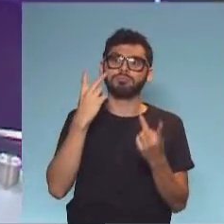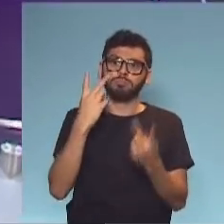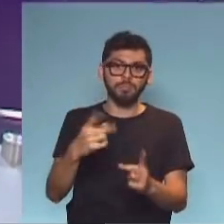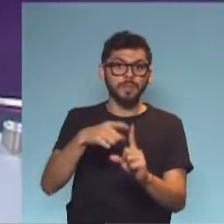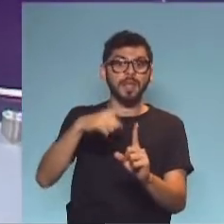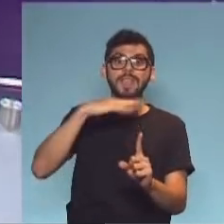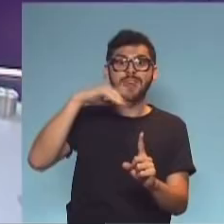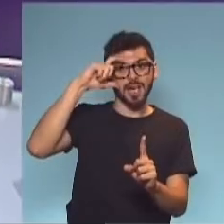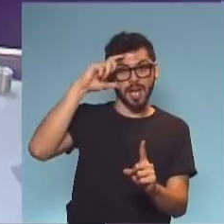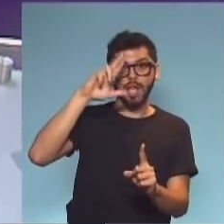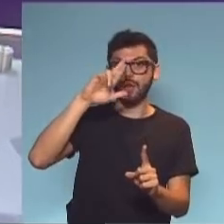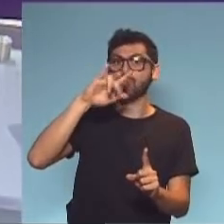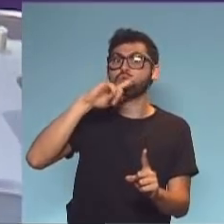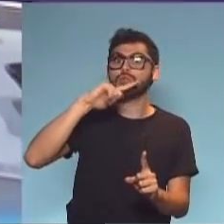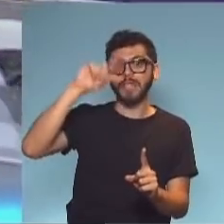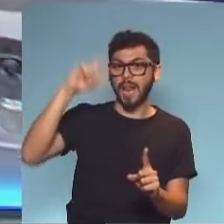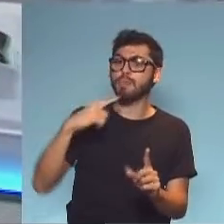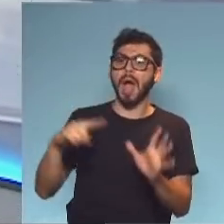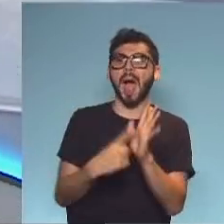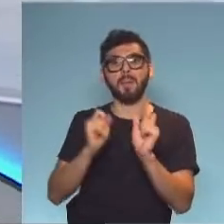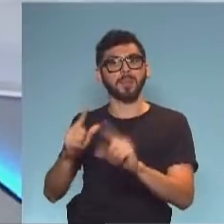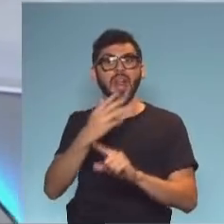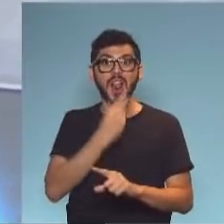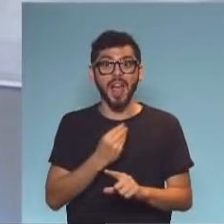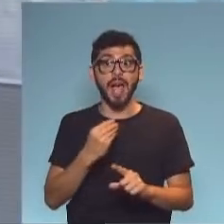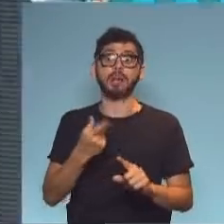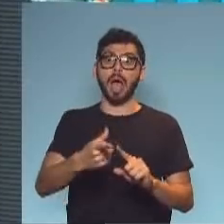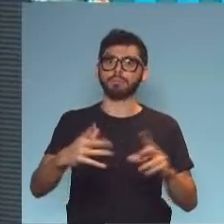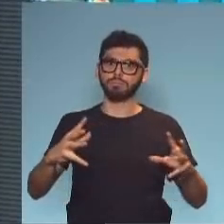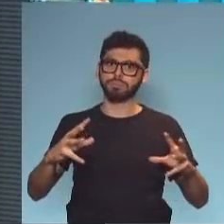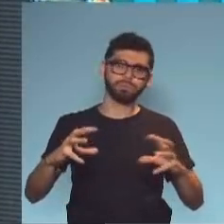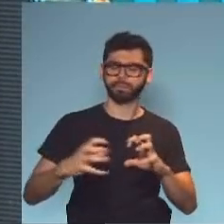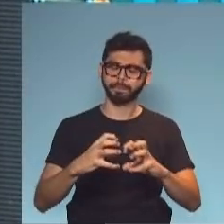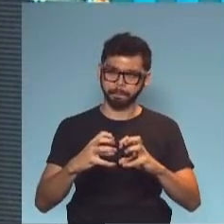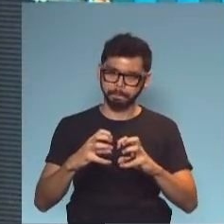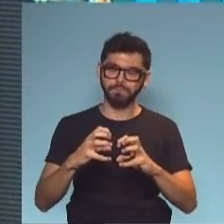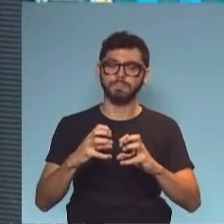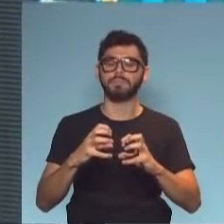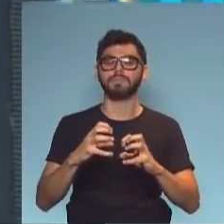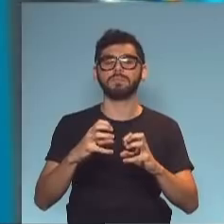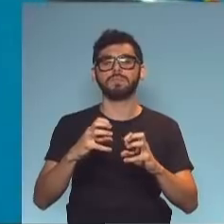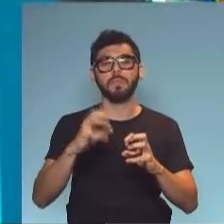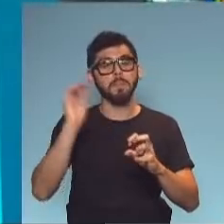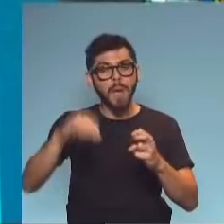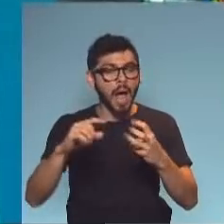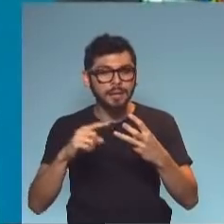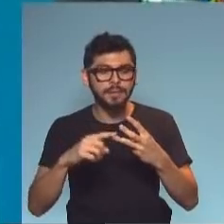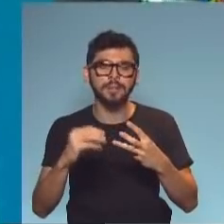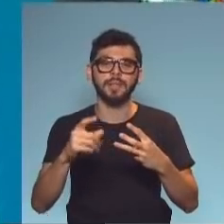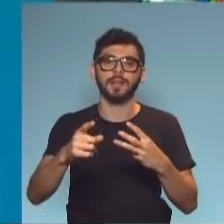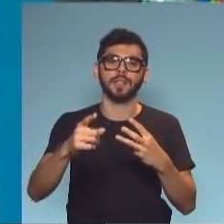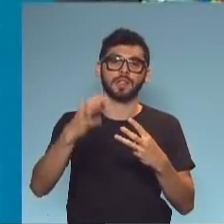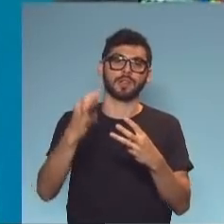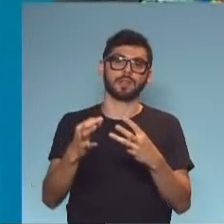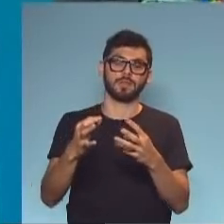Jerusalén como la capital de Israel y eso generó también mucho conflicto internacional. Y otro de los puntos es esto de que está